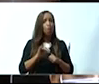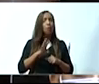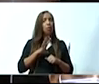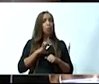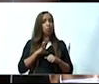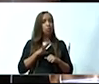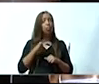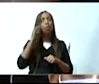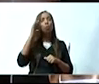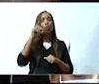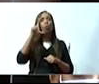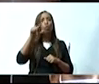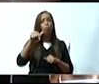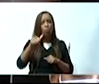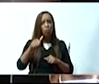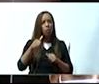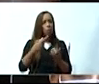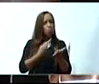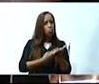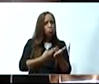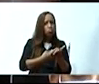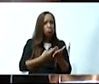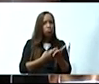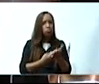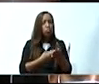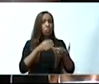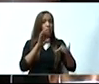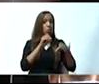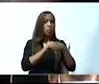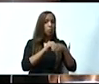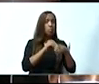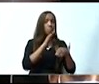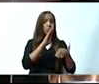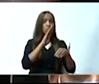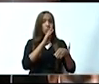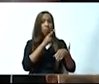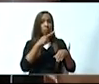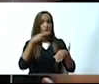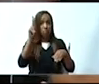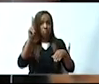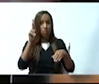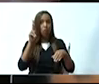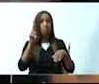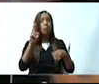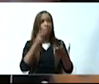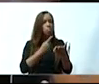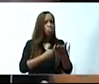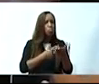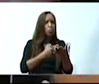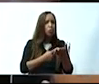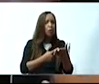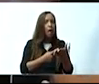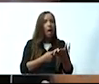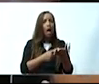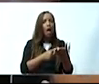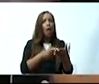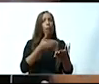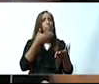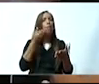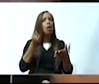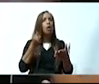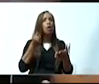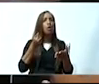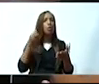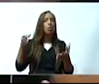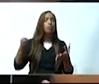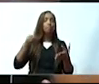Reserva y el Estado Dominicano, quien va a ser el que permanecerá con la titularidad de Punta Catalina por los